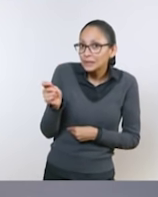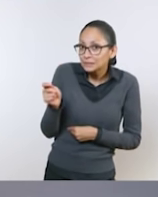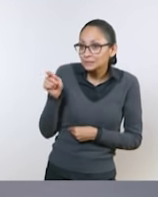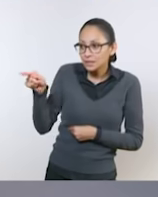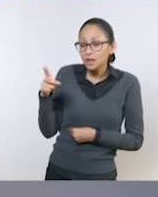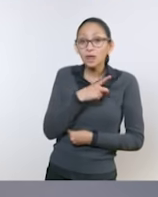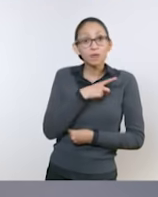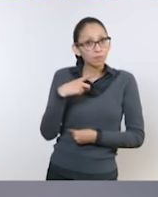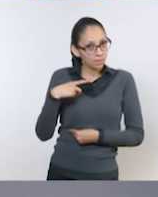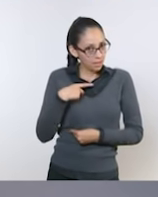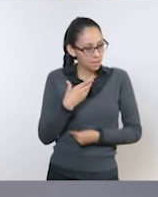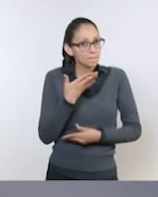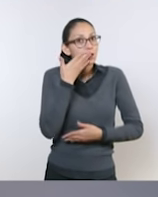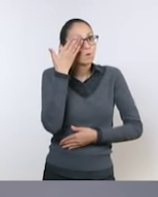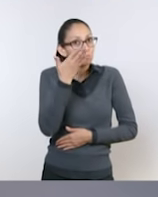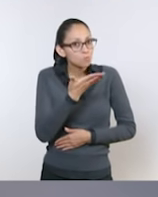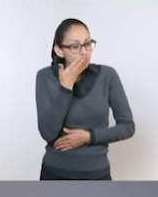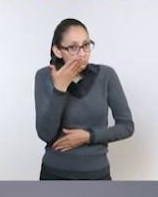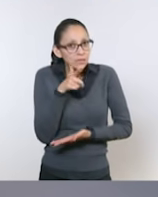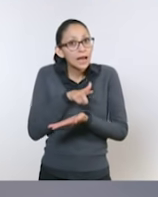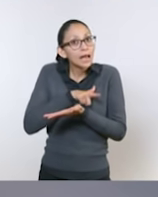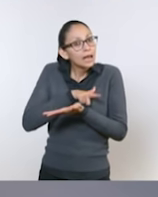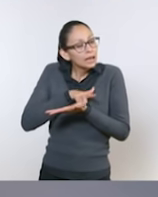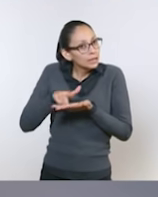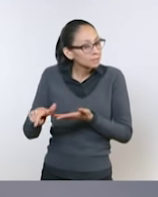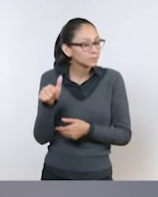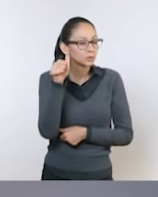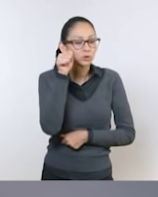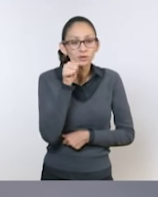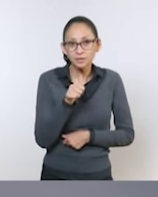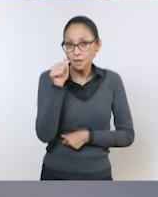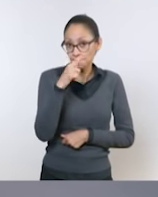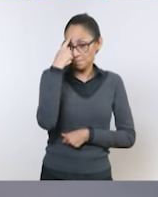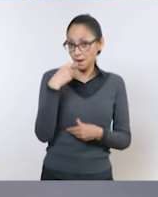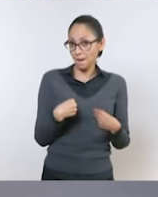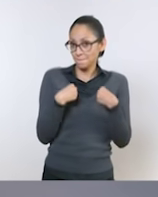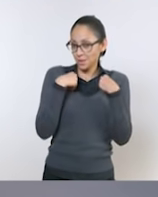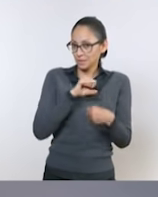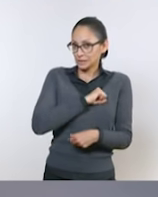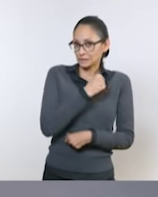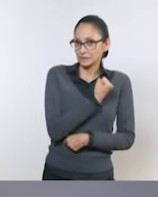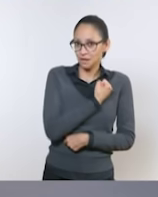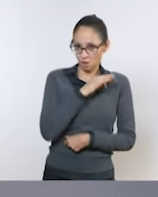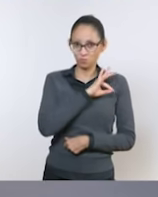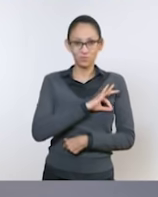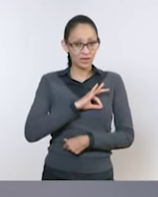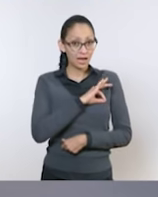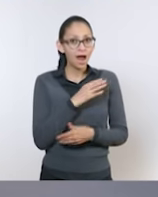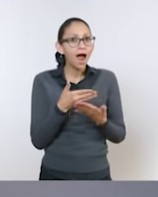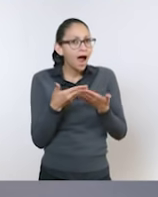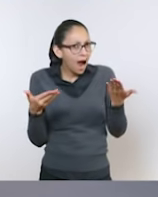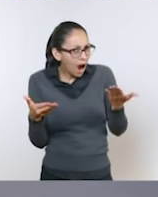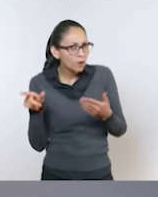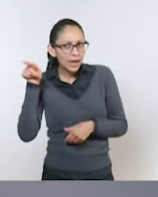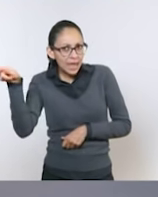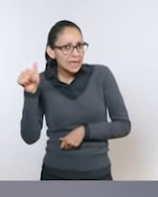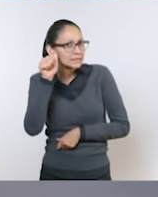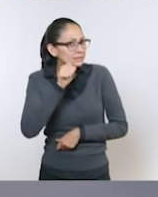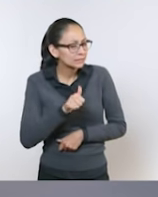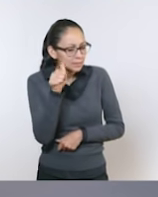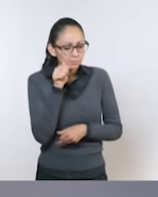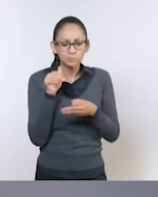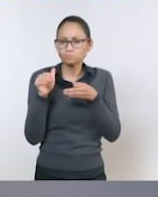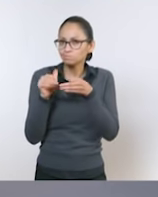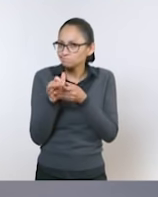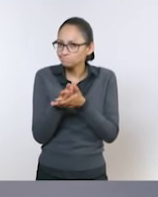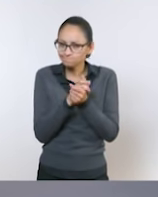aprendió que la higiene y los buenos hábitos son muy importantes para llevar una vida sana y feliz.